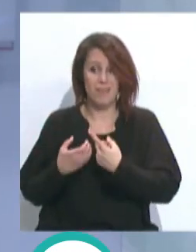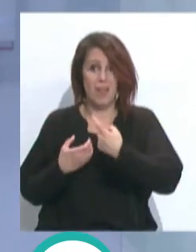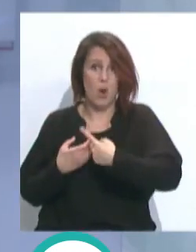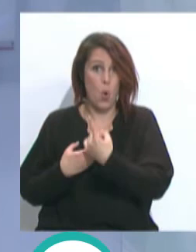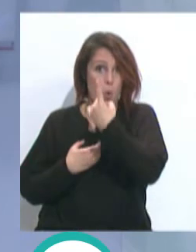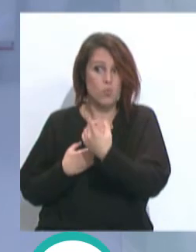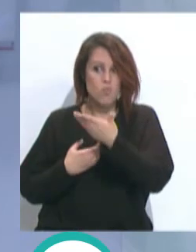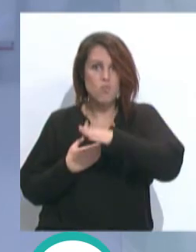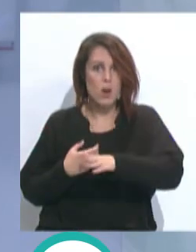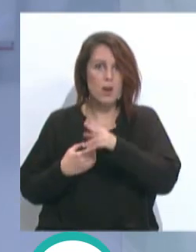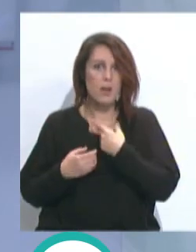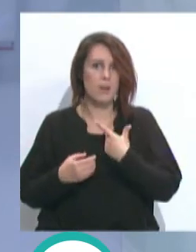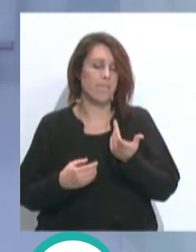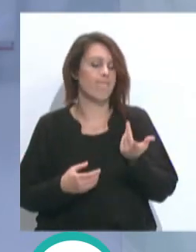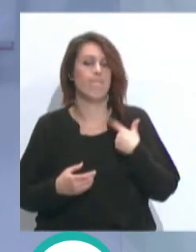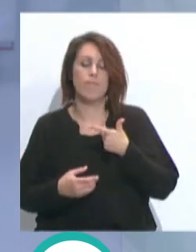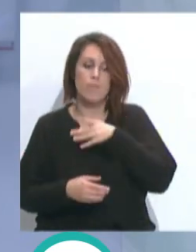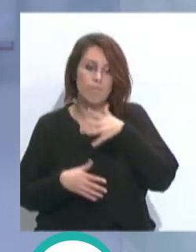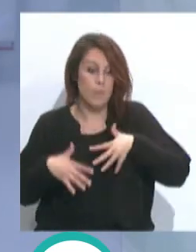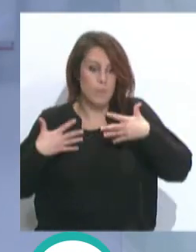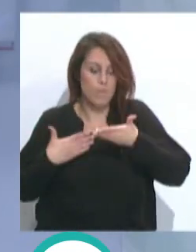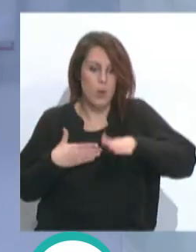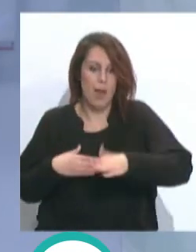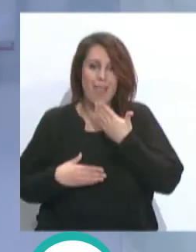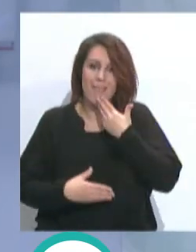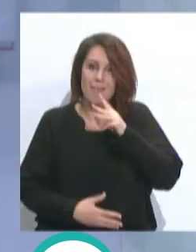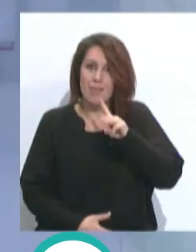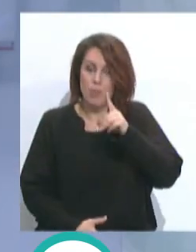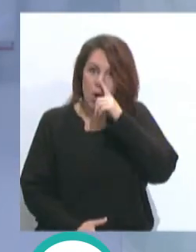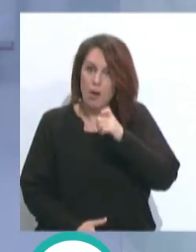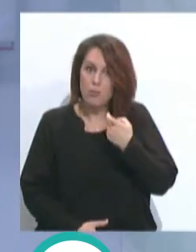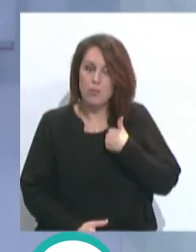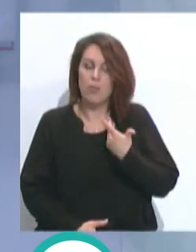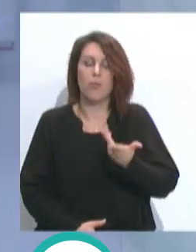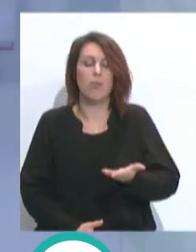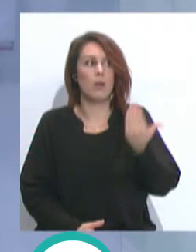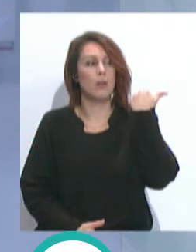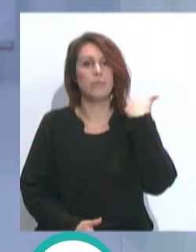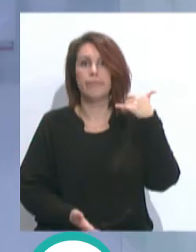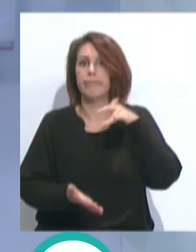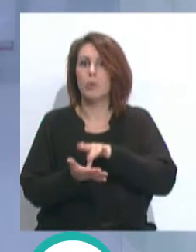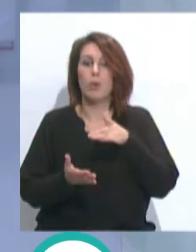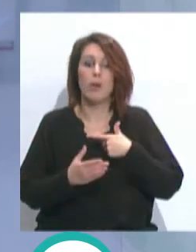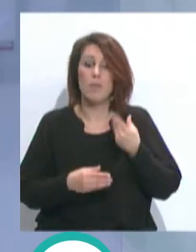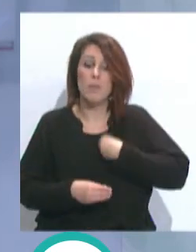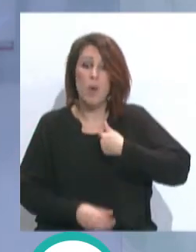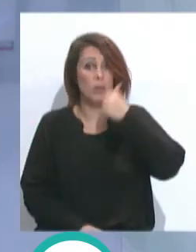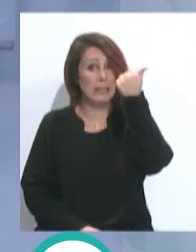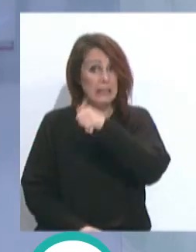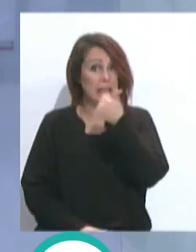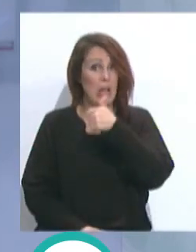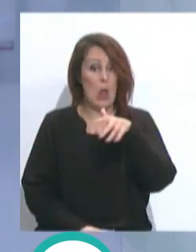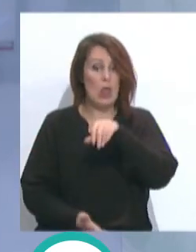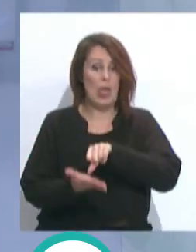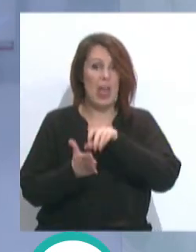tras fallecer de manera repentina con 31 años de edad. El triste deceso ocurría en la jornada de ayer cuando el comparsista se encontraba